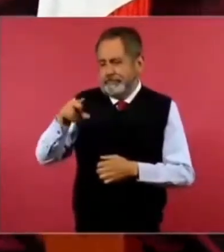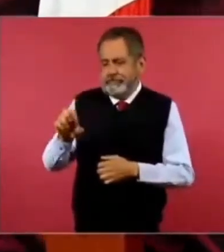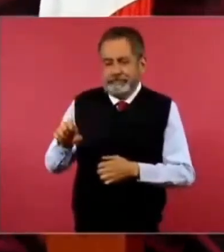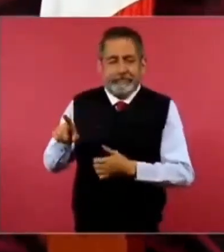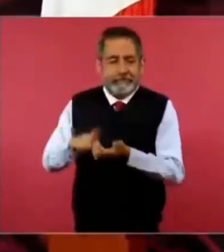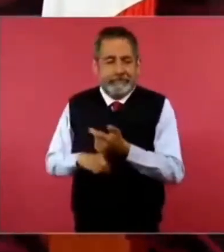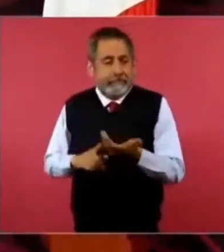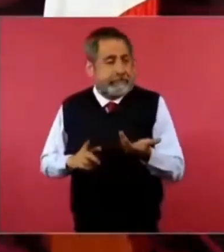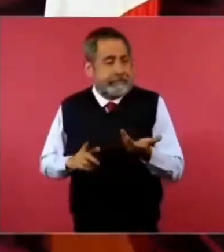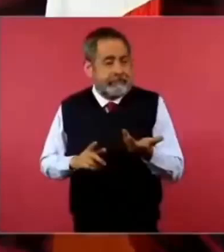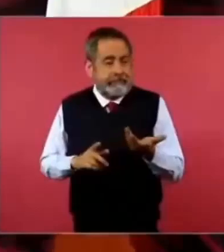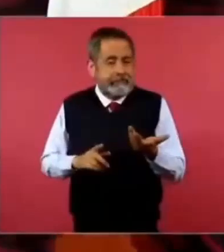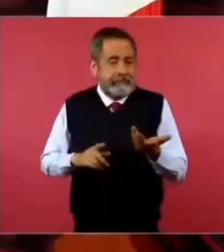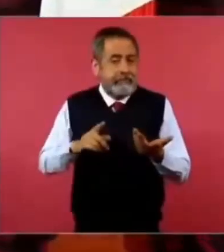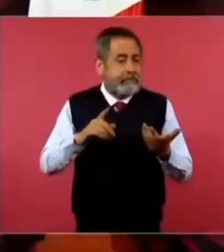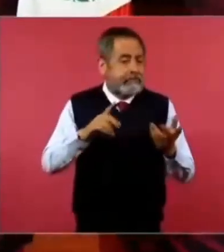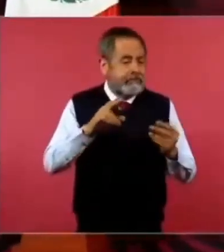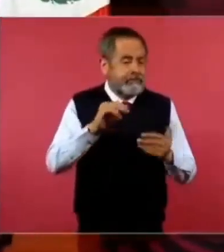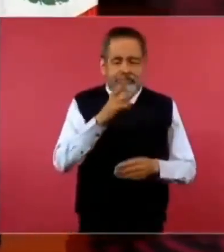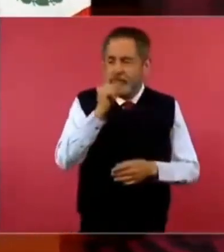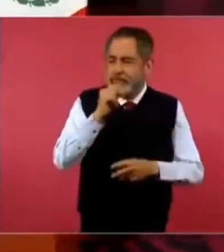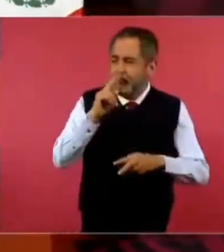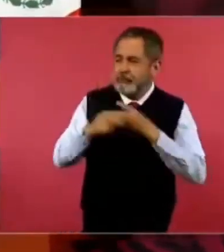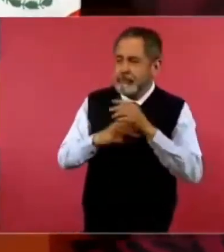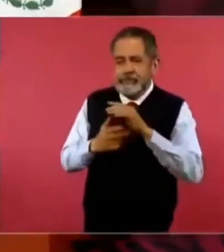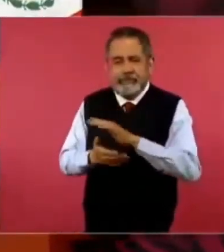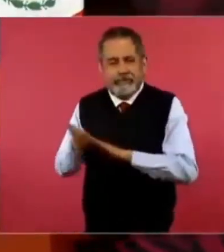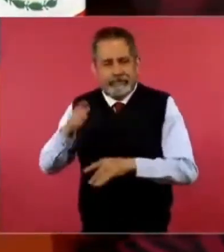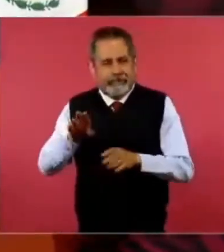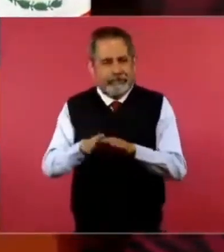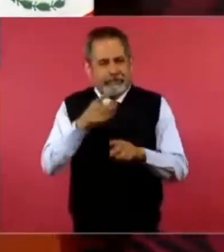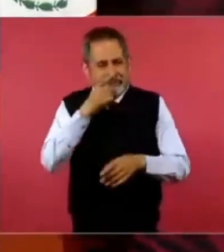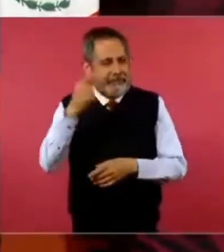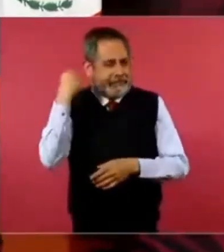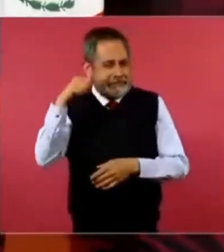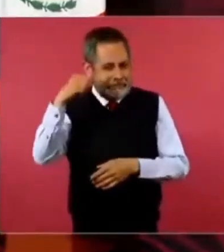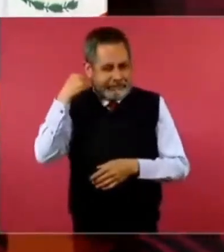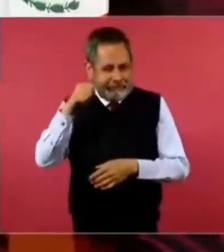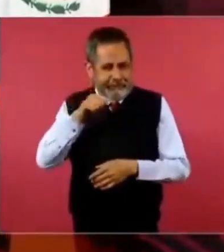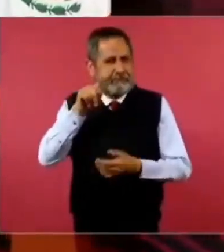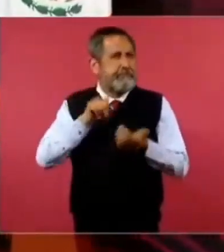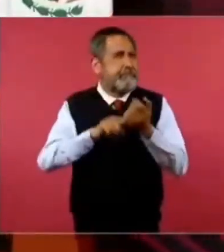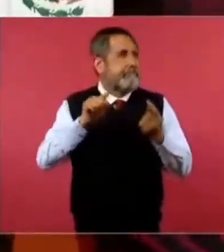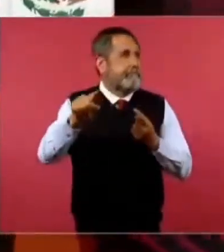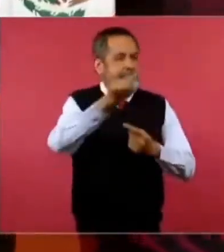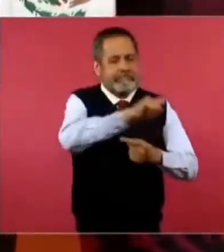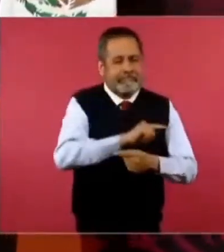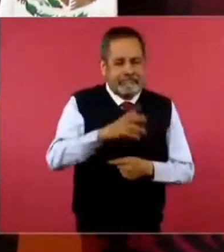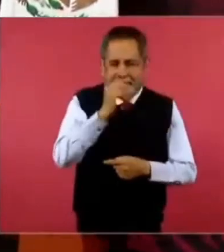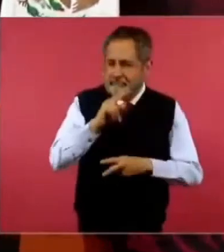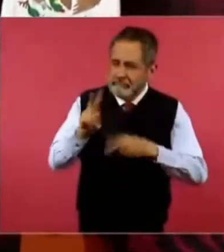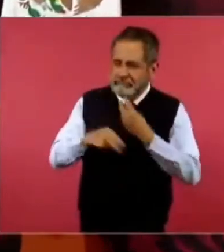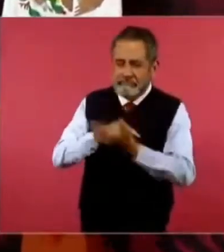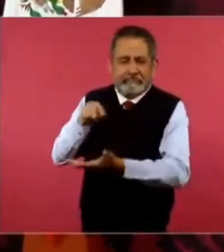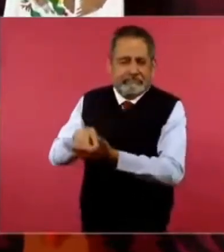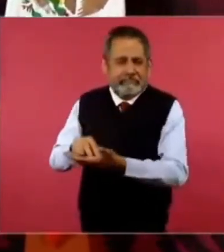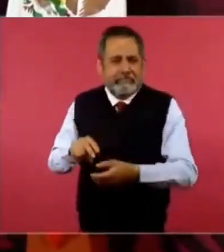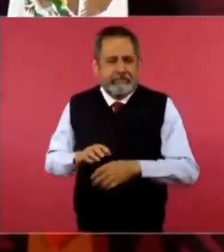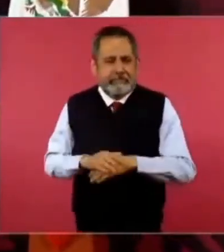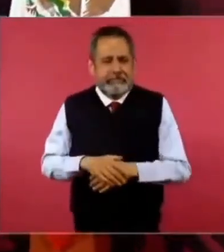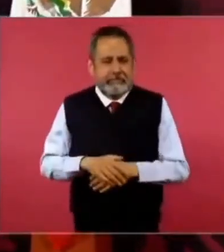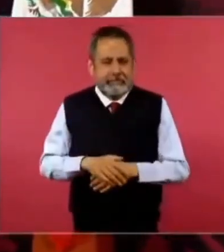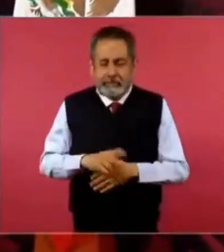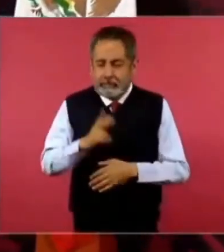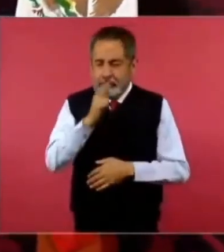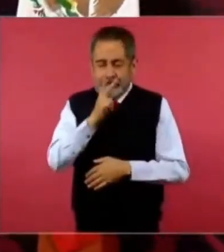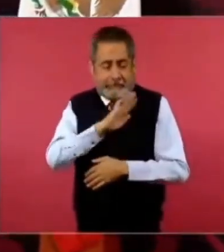Y no me iba yo, como se dice en Tabasco y en otras partes, en Buen